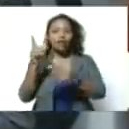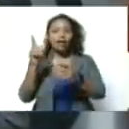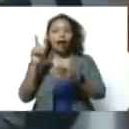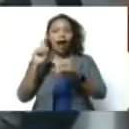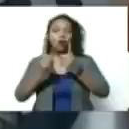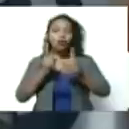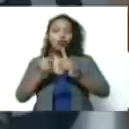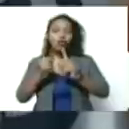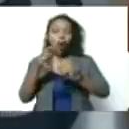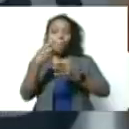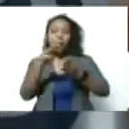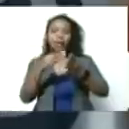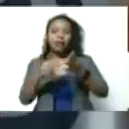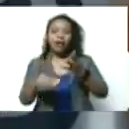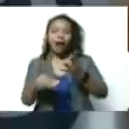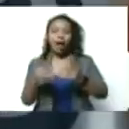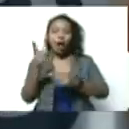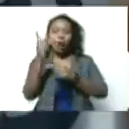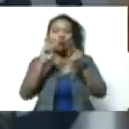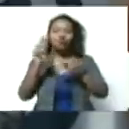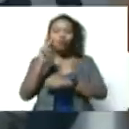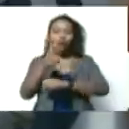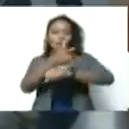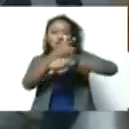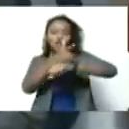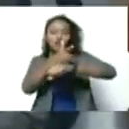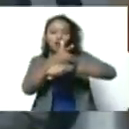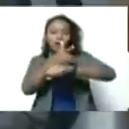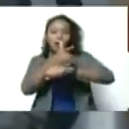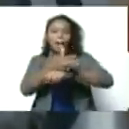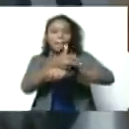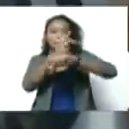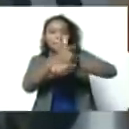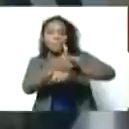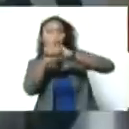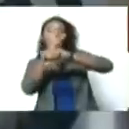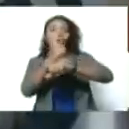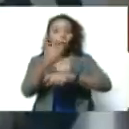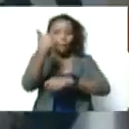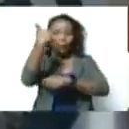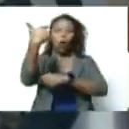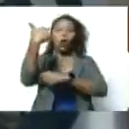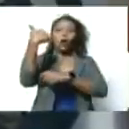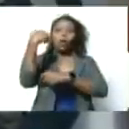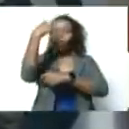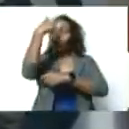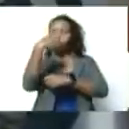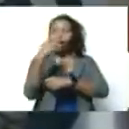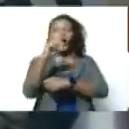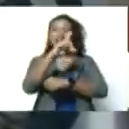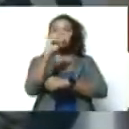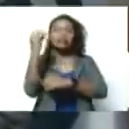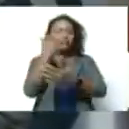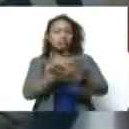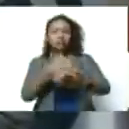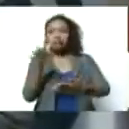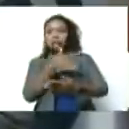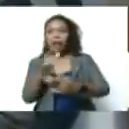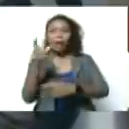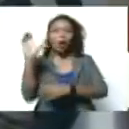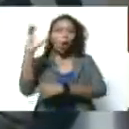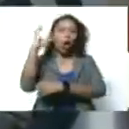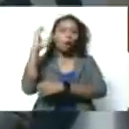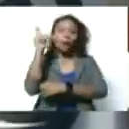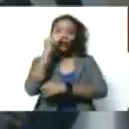desproporcionado, repito, de las armas, de las escopetas con perdigones, que le dañaron la vista a cientos de